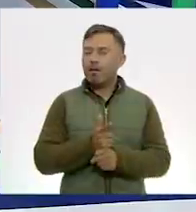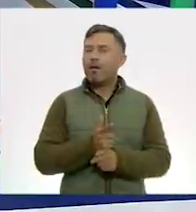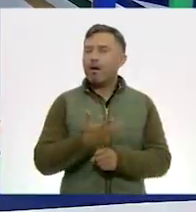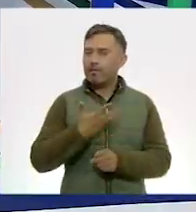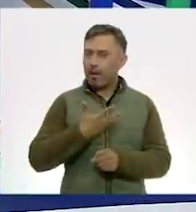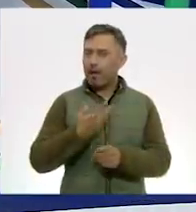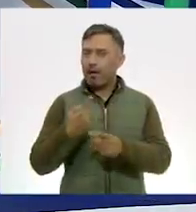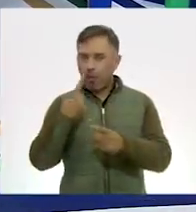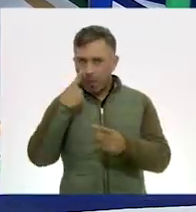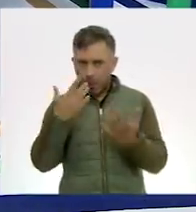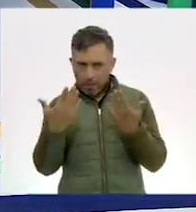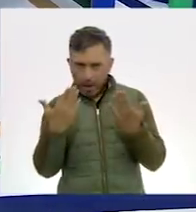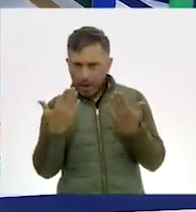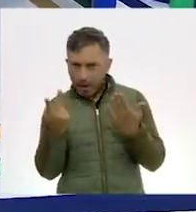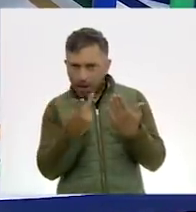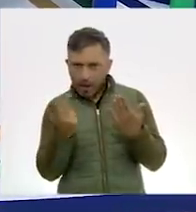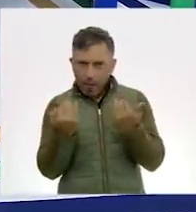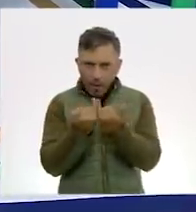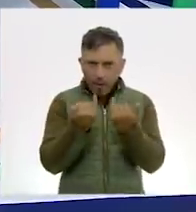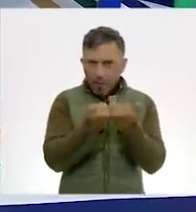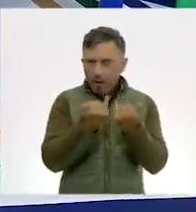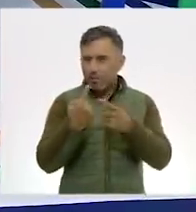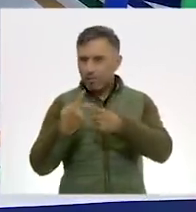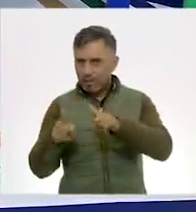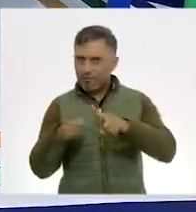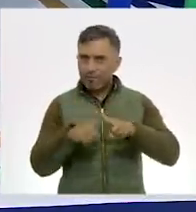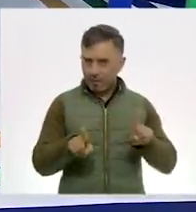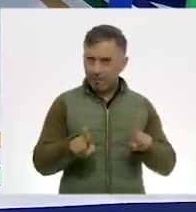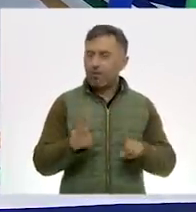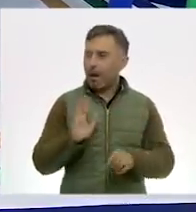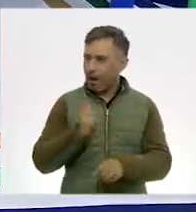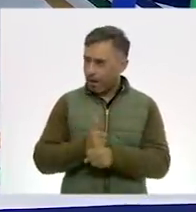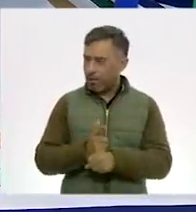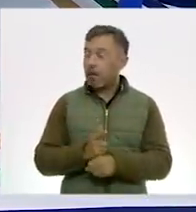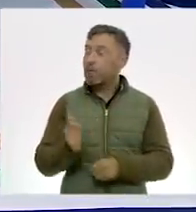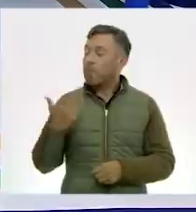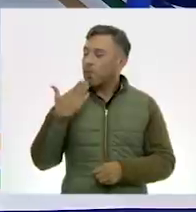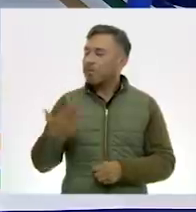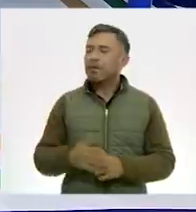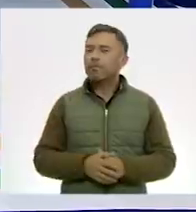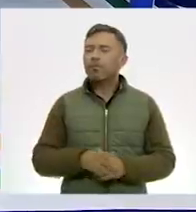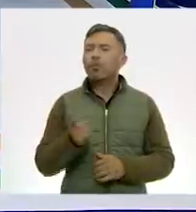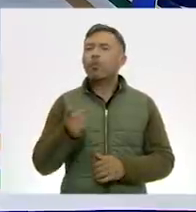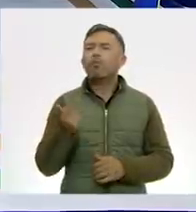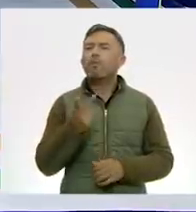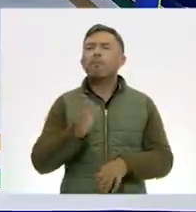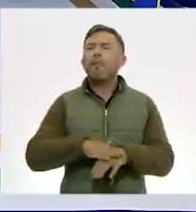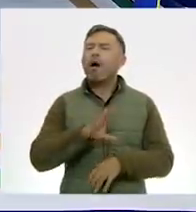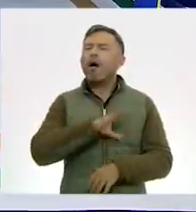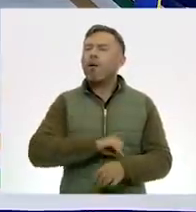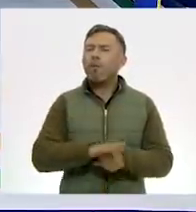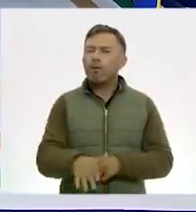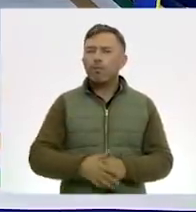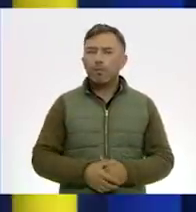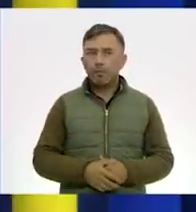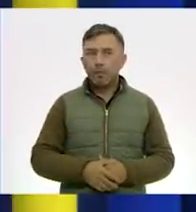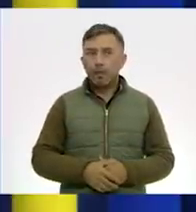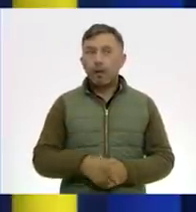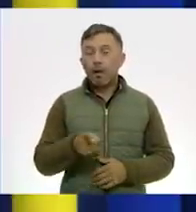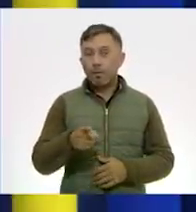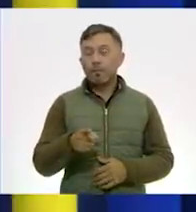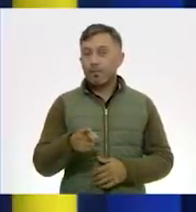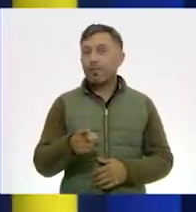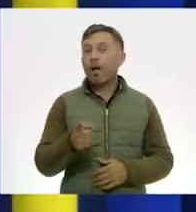entre uno y otro. Sí. Sí, ya. Muy bien, María, qué bueno. ¿Cuál de los dos te gustó más? La